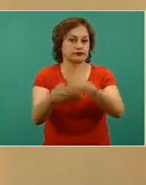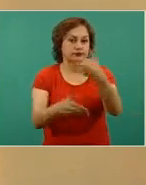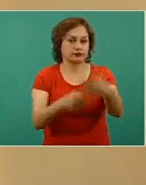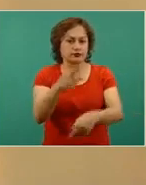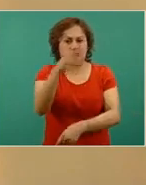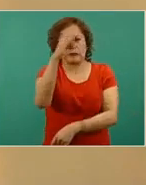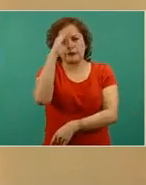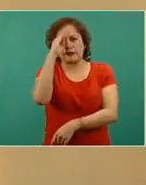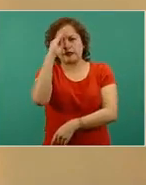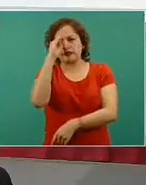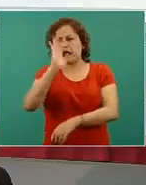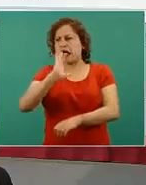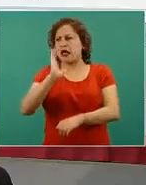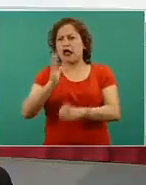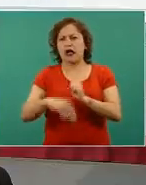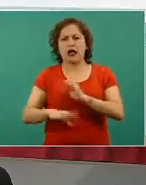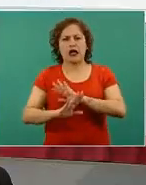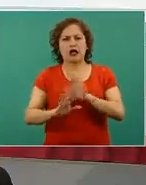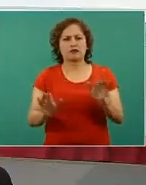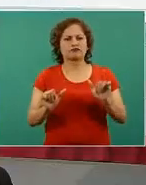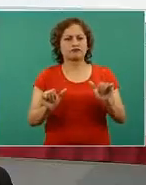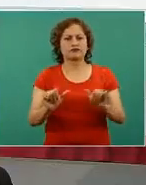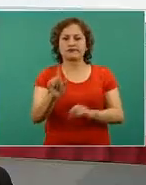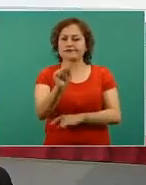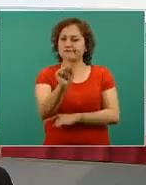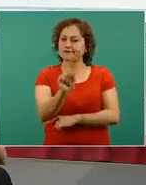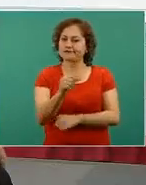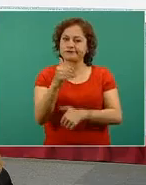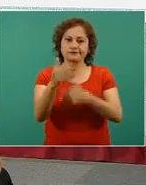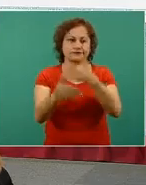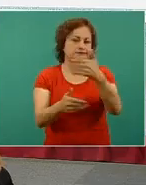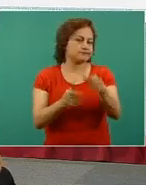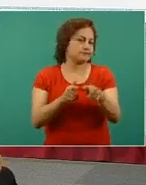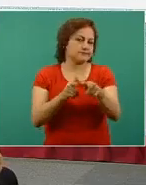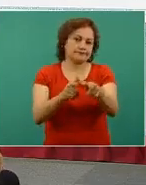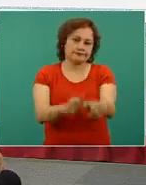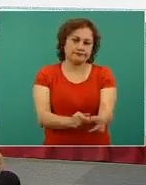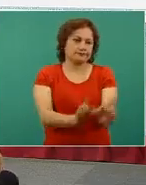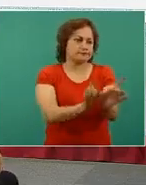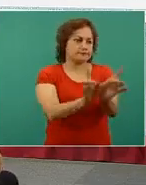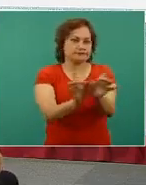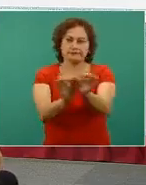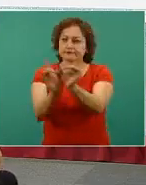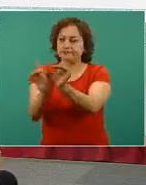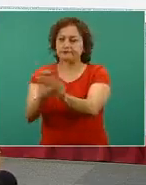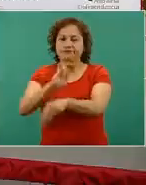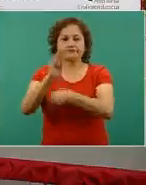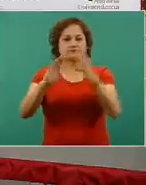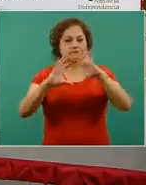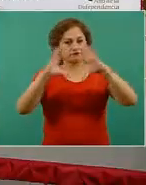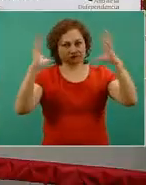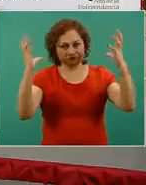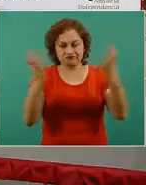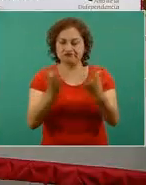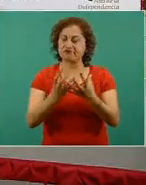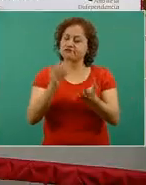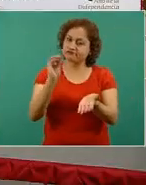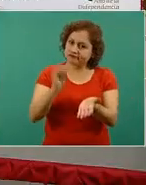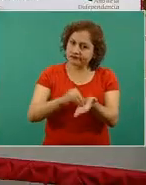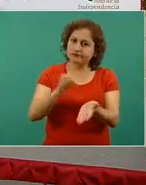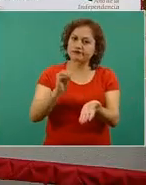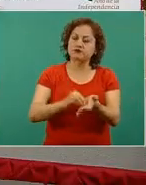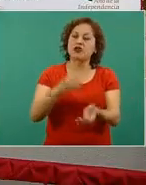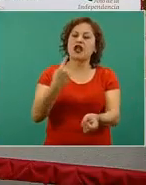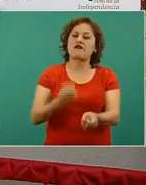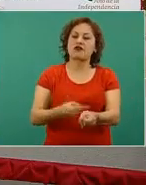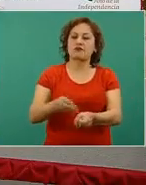visualizamos que esto se encuentra también ocurriendo, este elemento del incremento en algunas otras regiones del mundo.